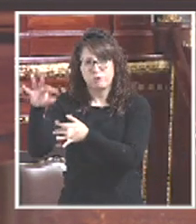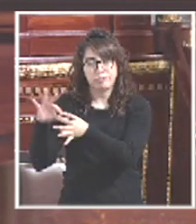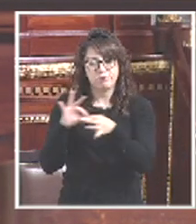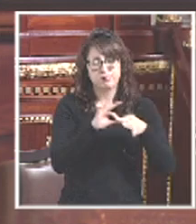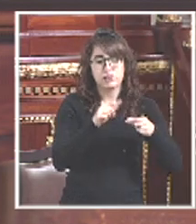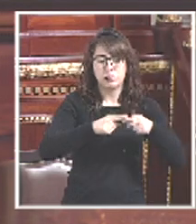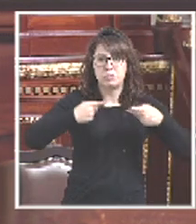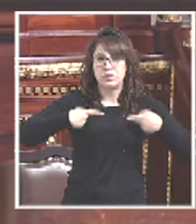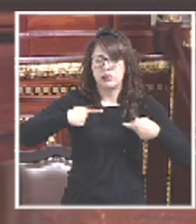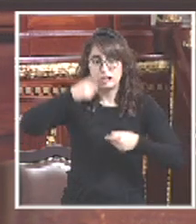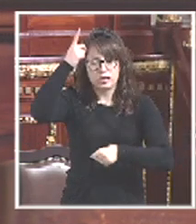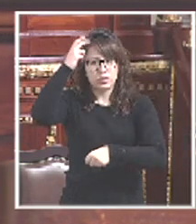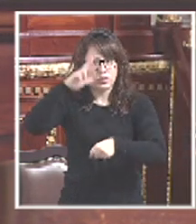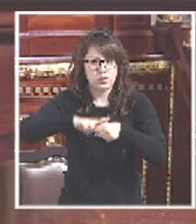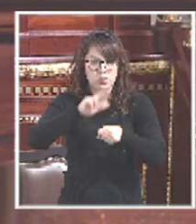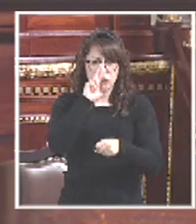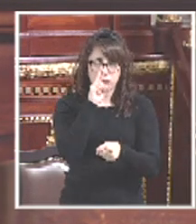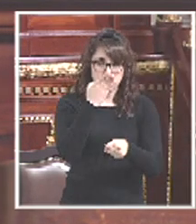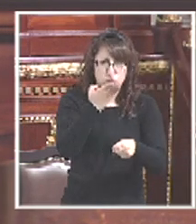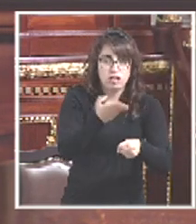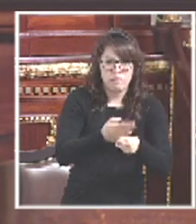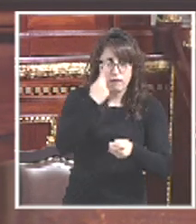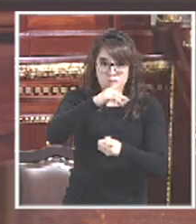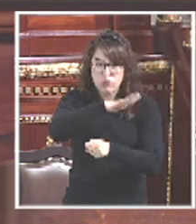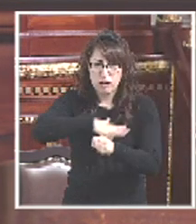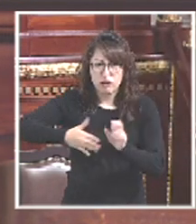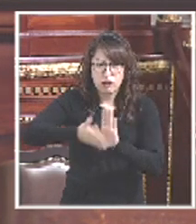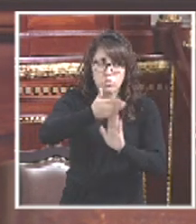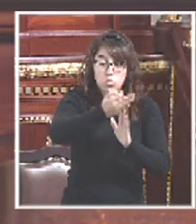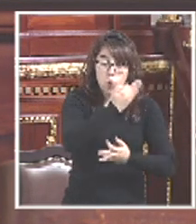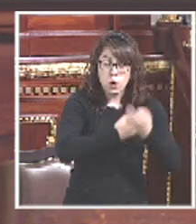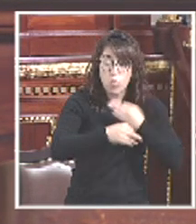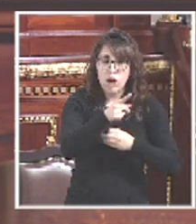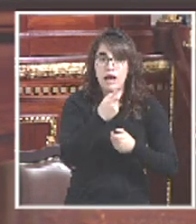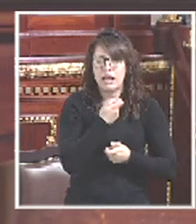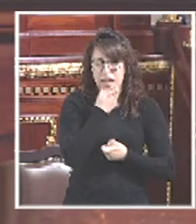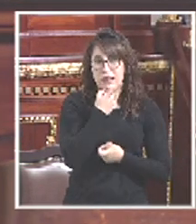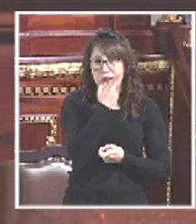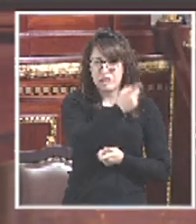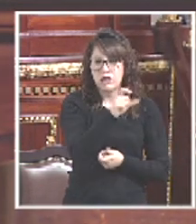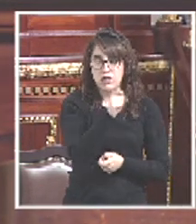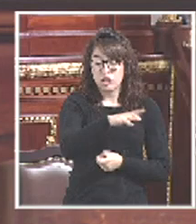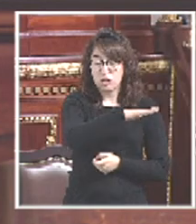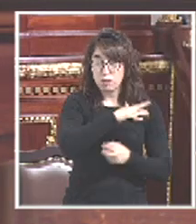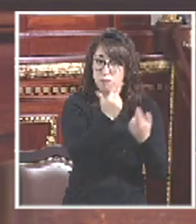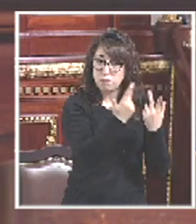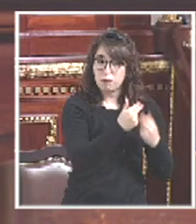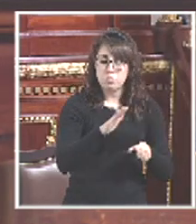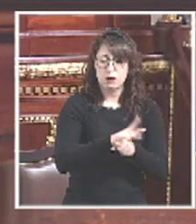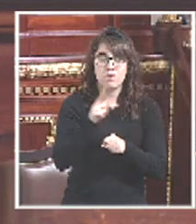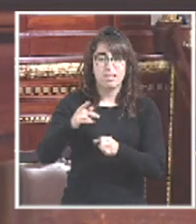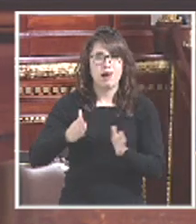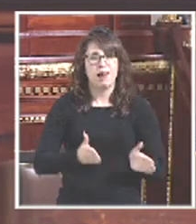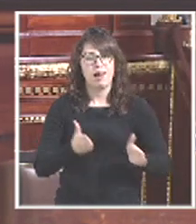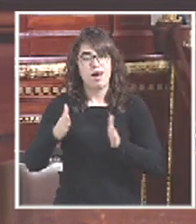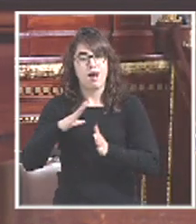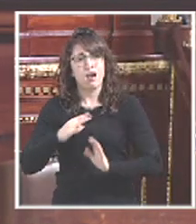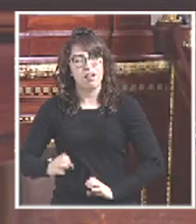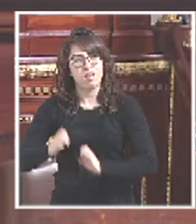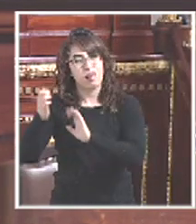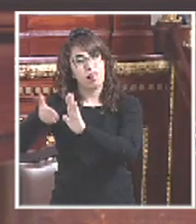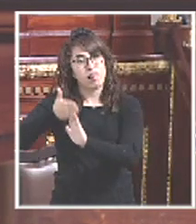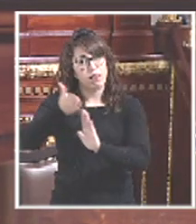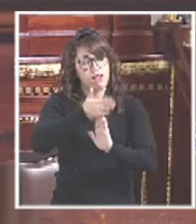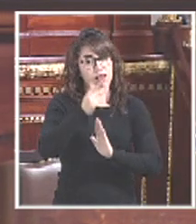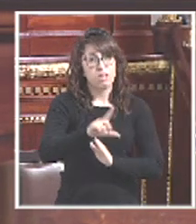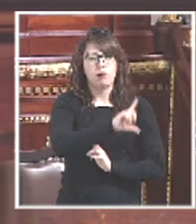quien confirmó que los daños sufridos eran producto de la construcción de dicho polígono de actuación. Como consecuencia de lo anterior,